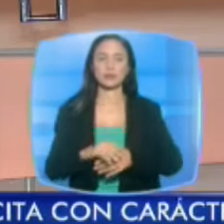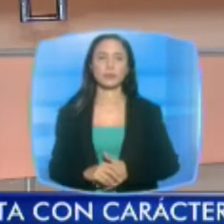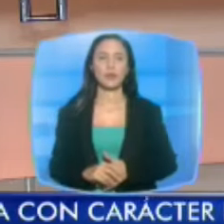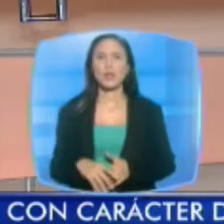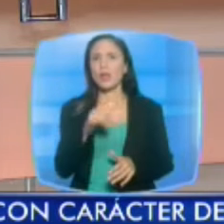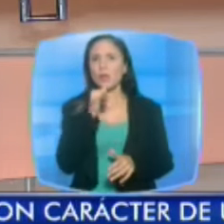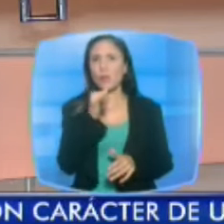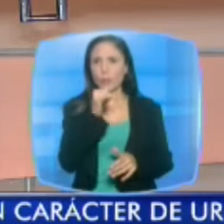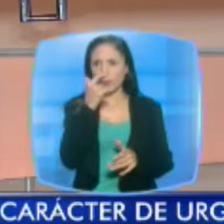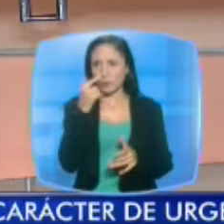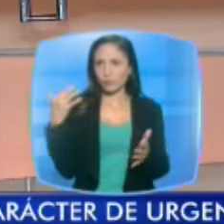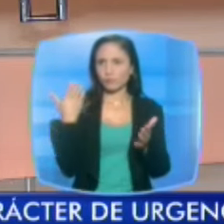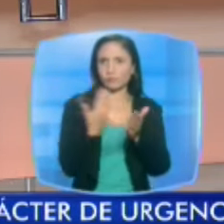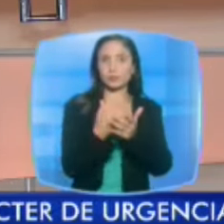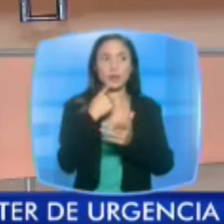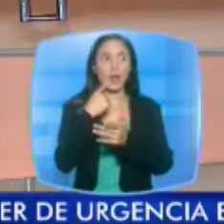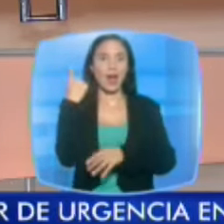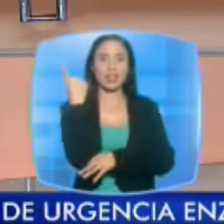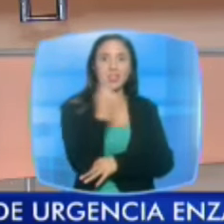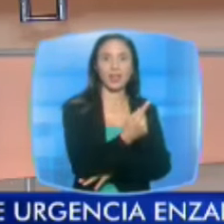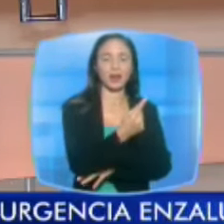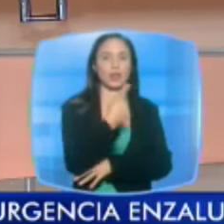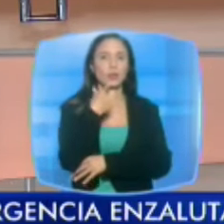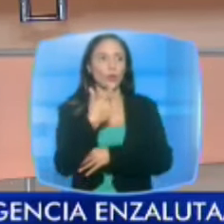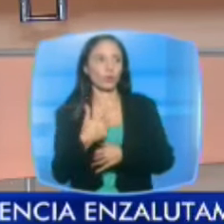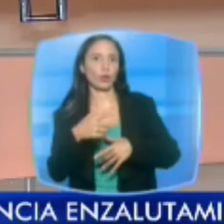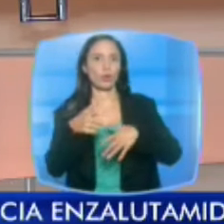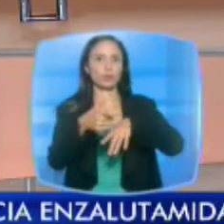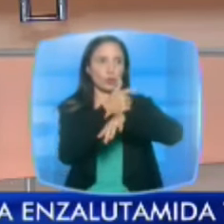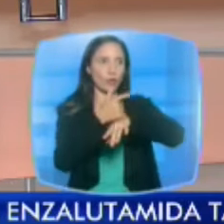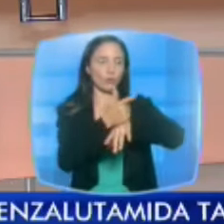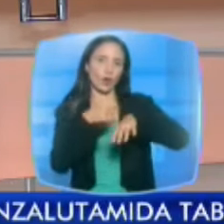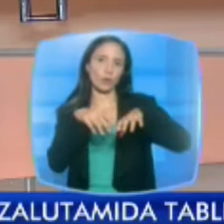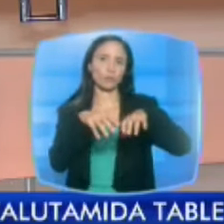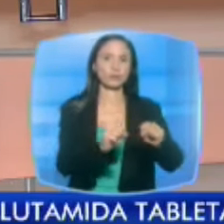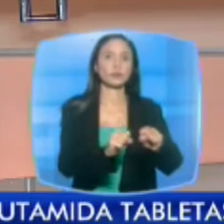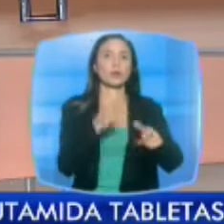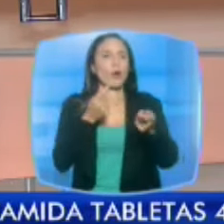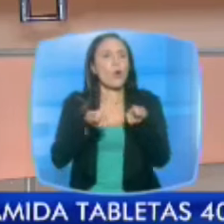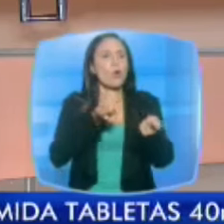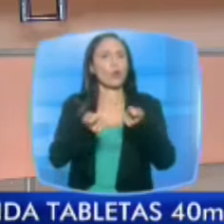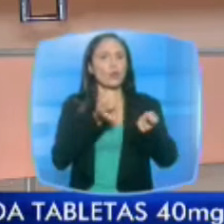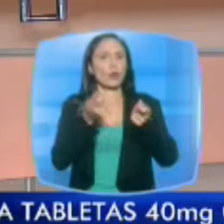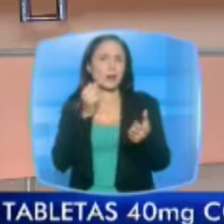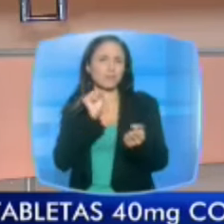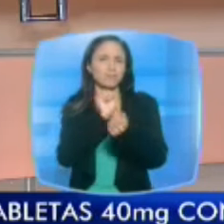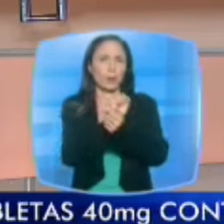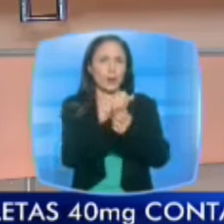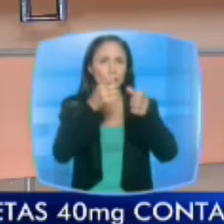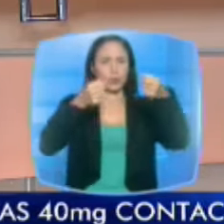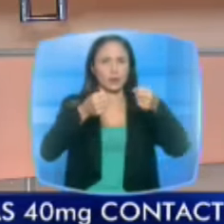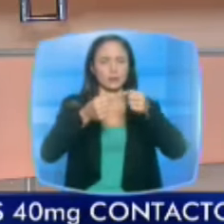se presentaron luego del decreto de estado de excepción en la nación para controlar las cárceles.